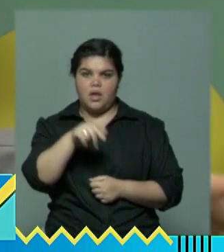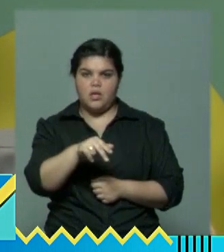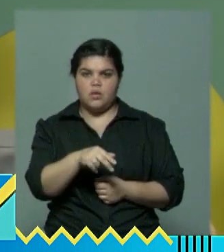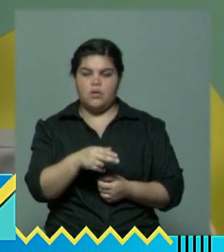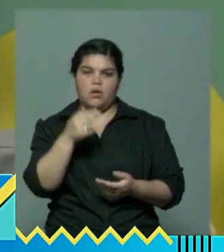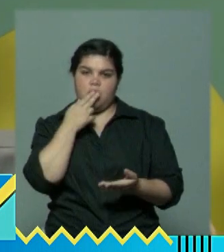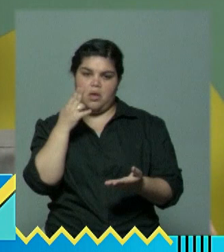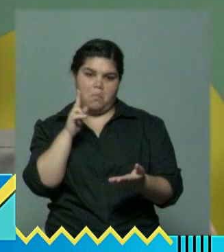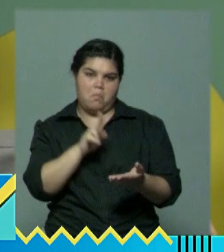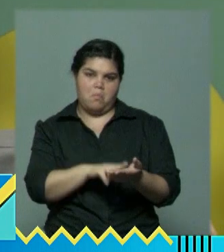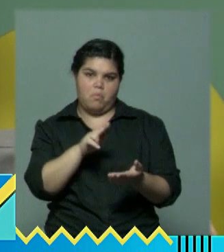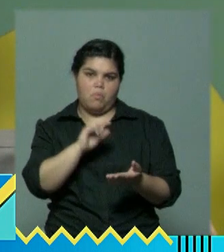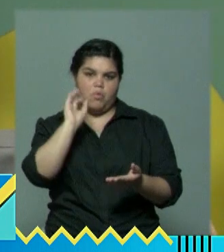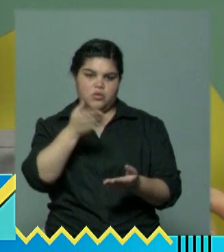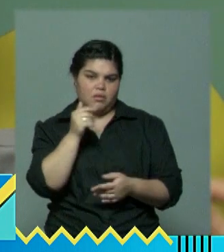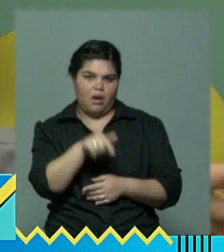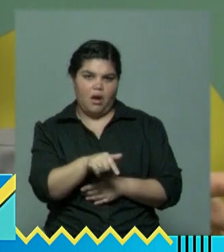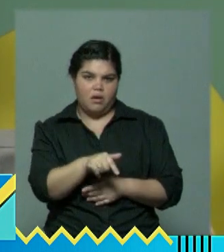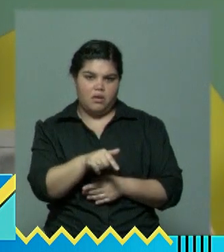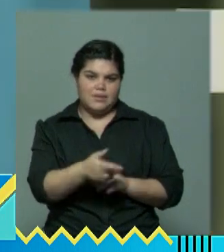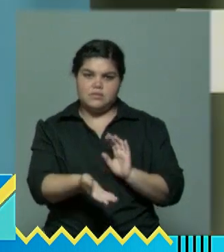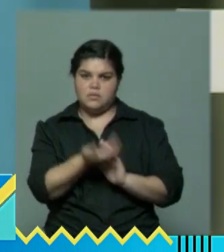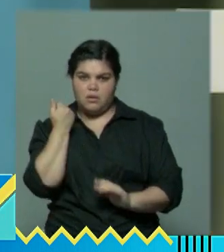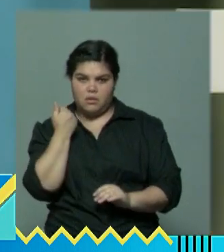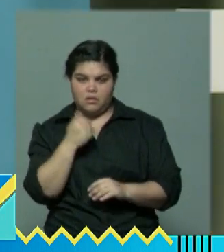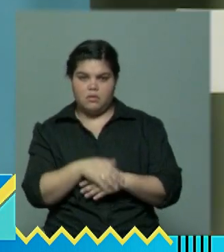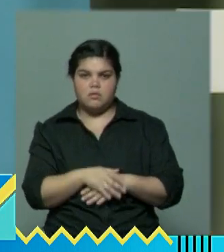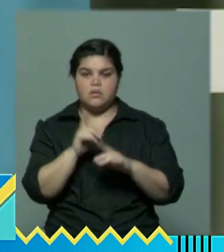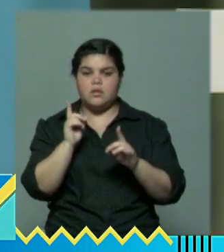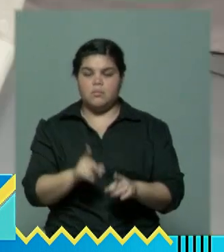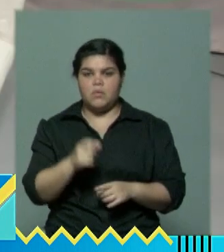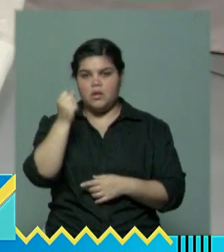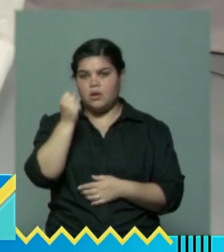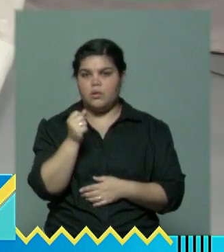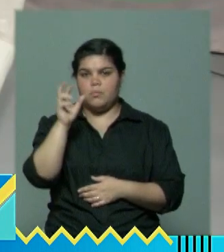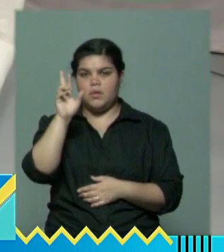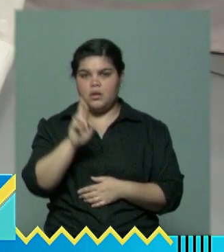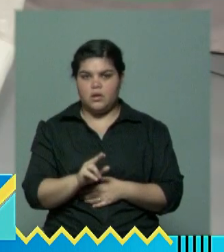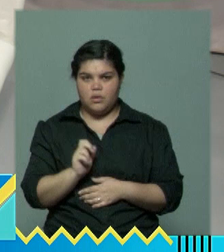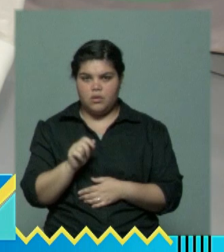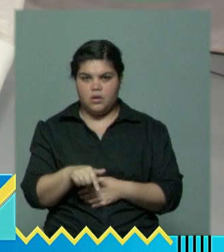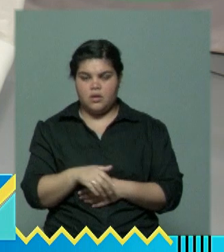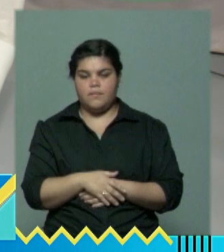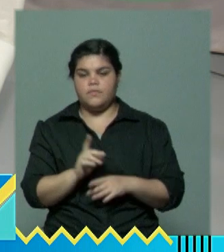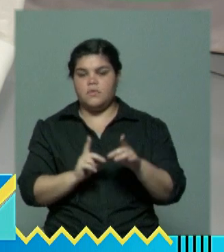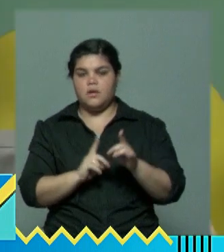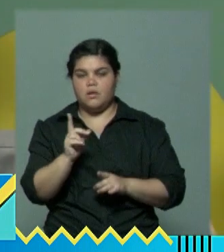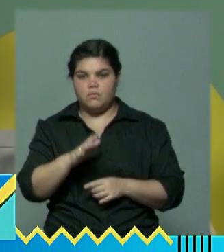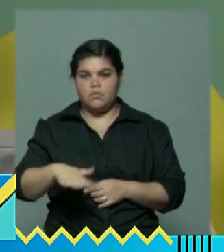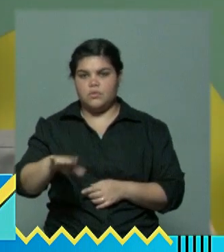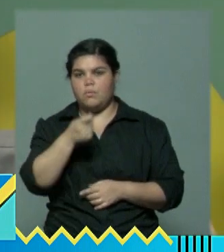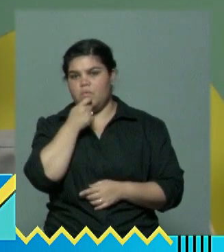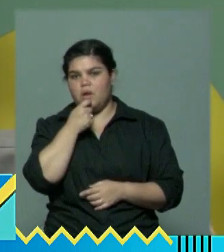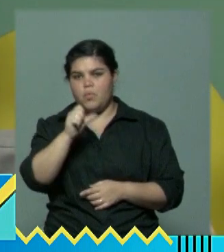había puesto y había ahogado mucho las economías regionales. Hay sectores como el de aceite de